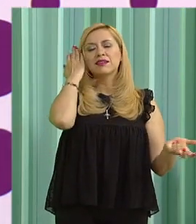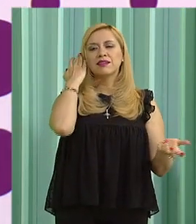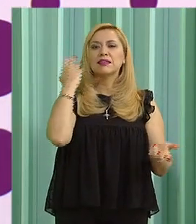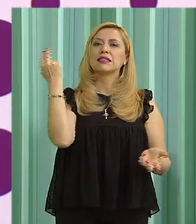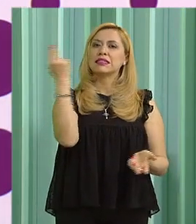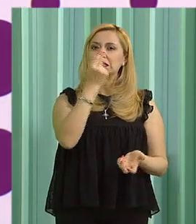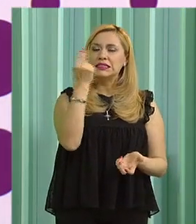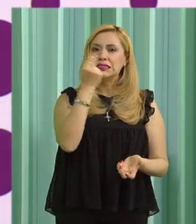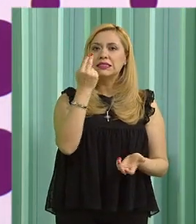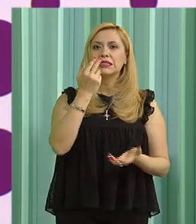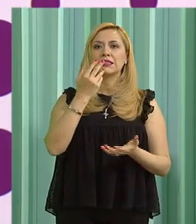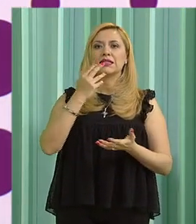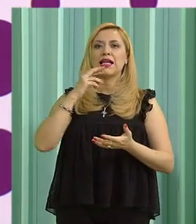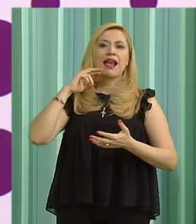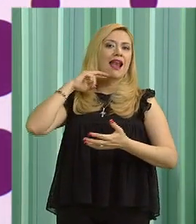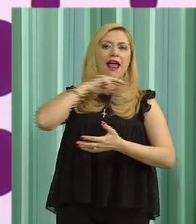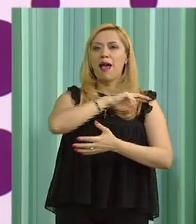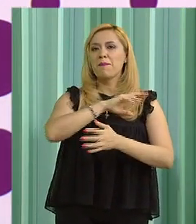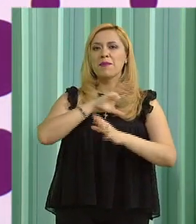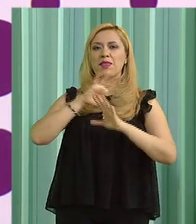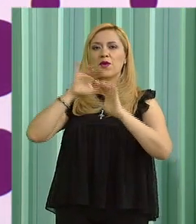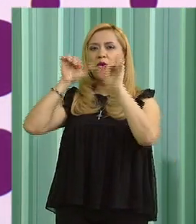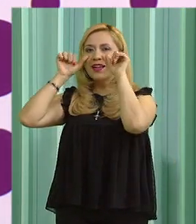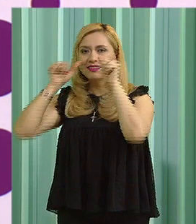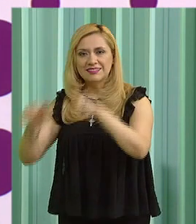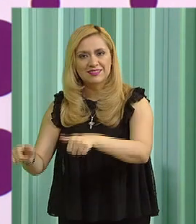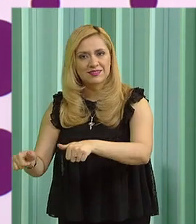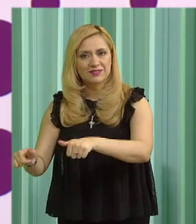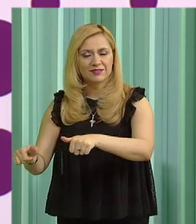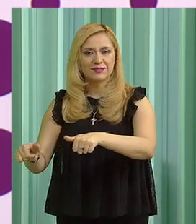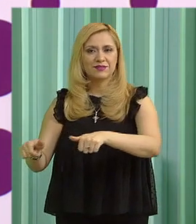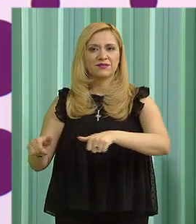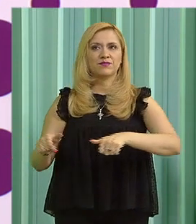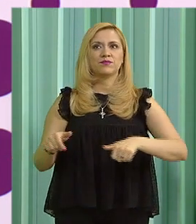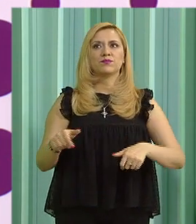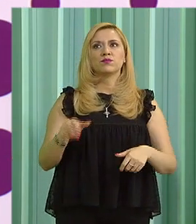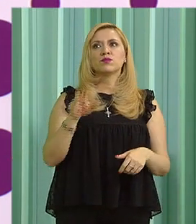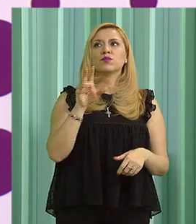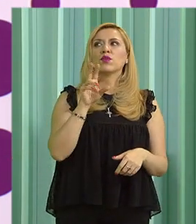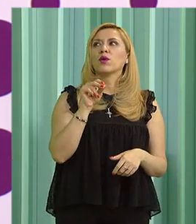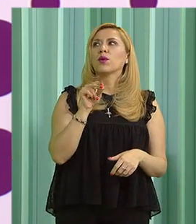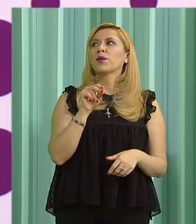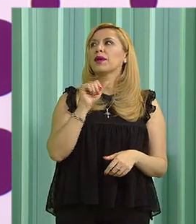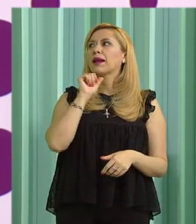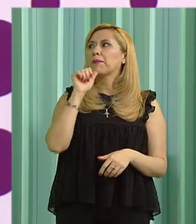precisamente intervenciones, no solamente, digamos, como